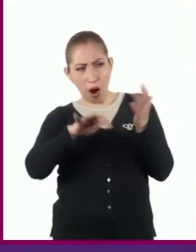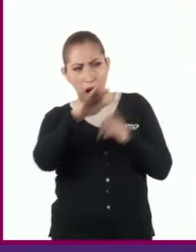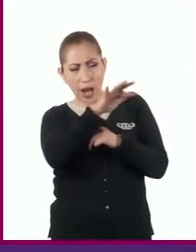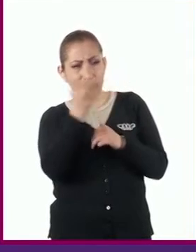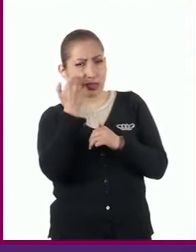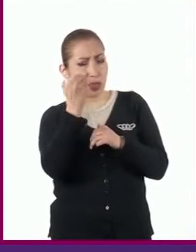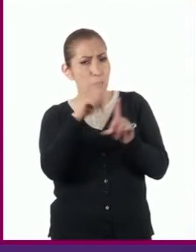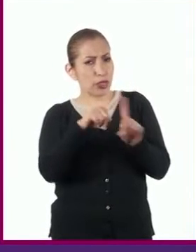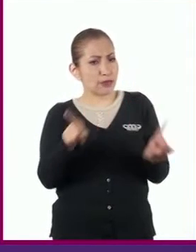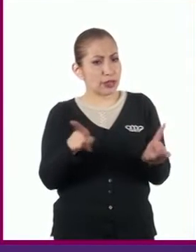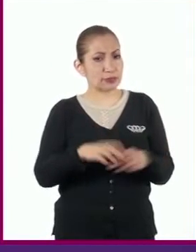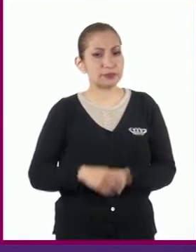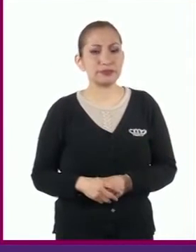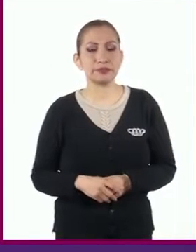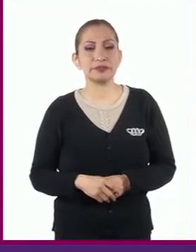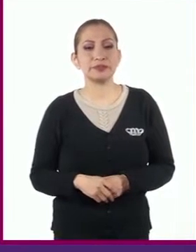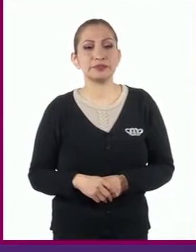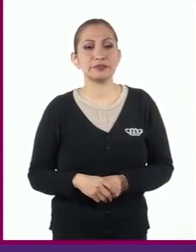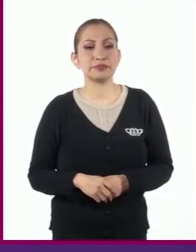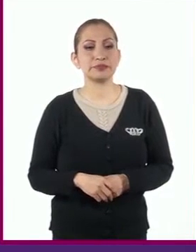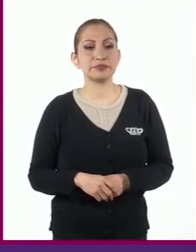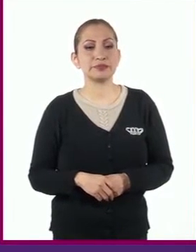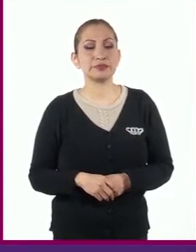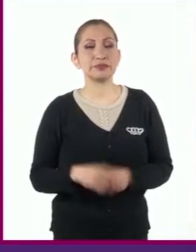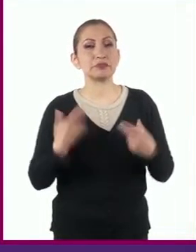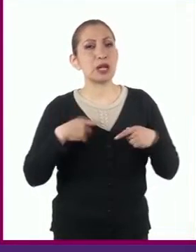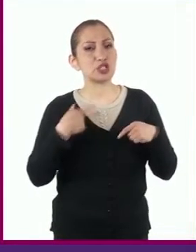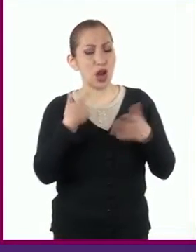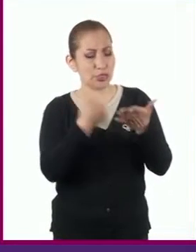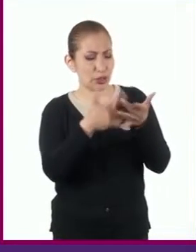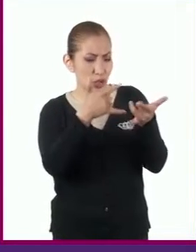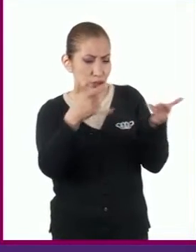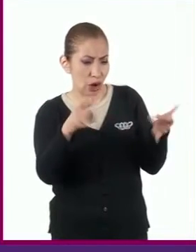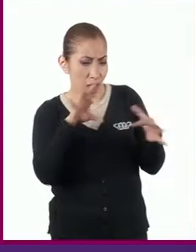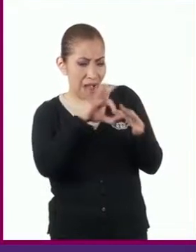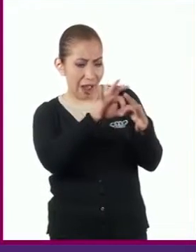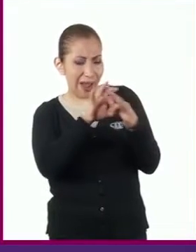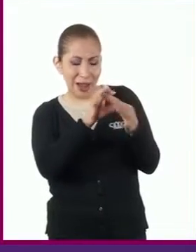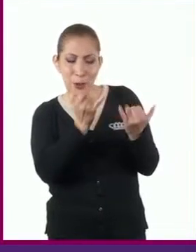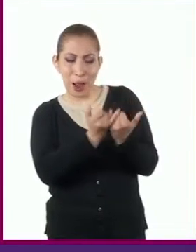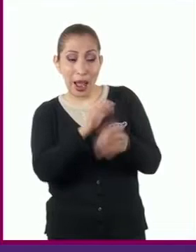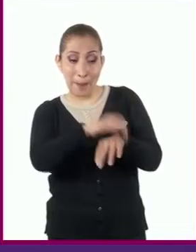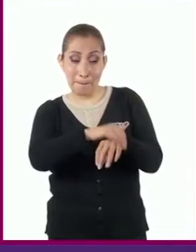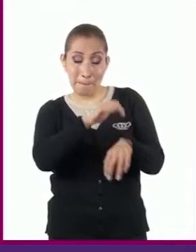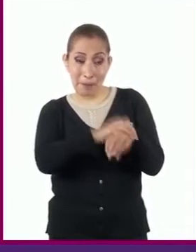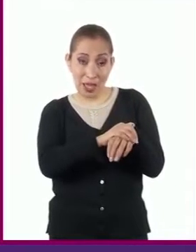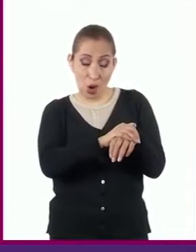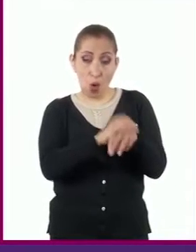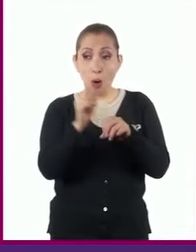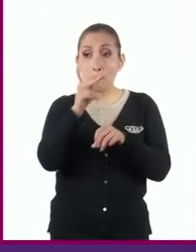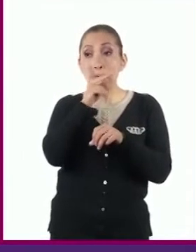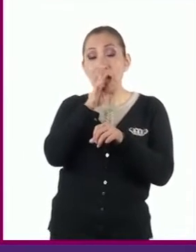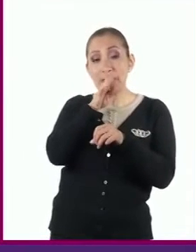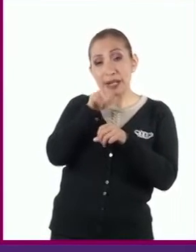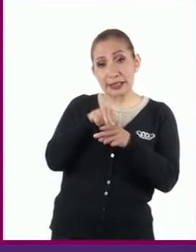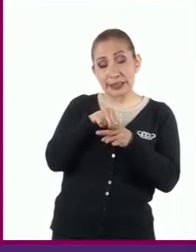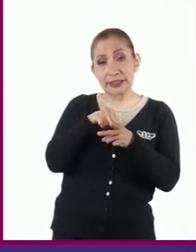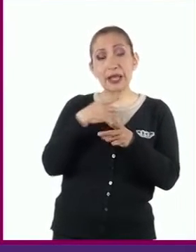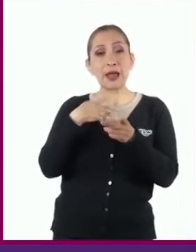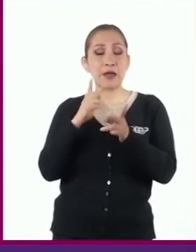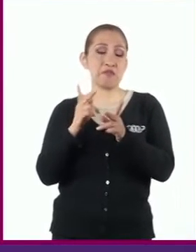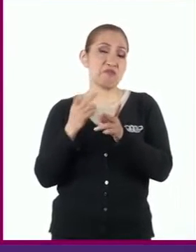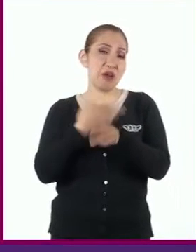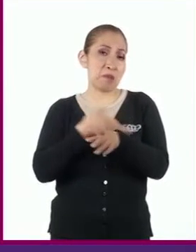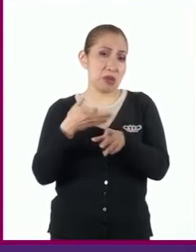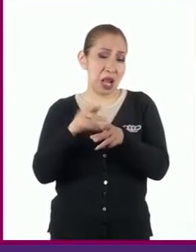y tiempo diferentes. Personas con las que nos relacionamos, amigos, padres,